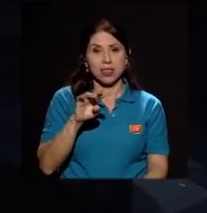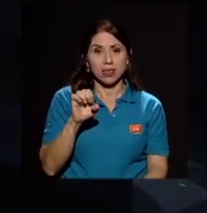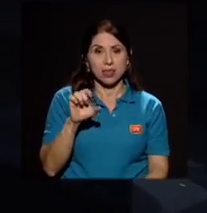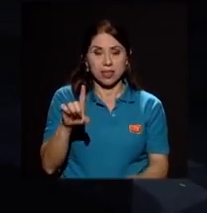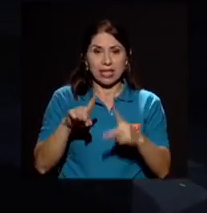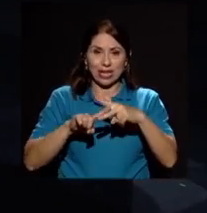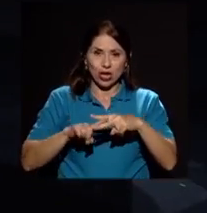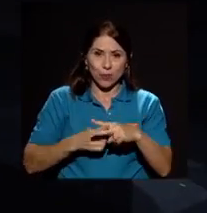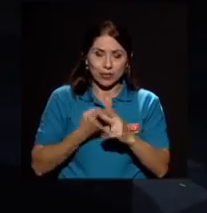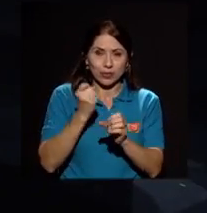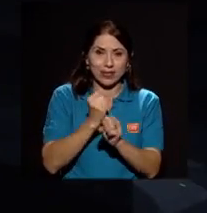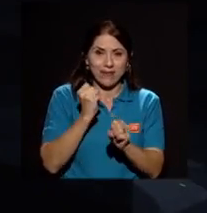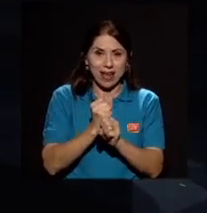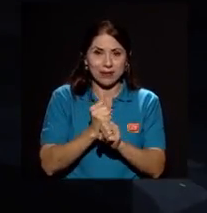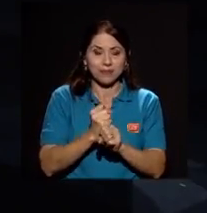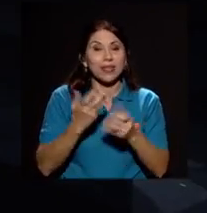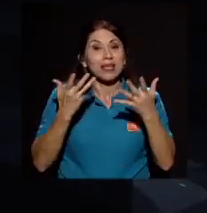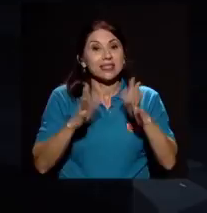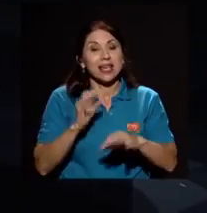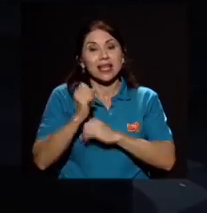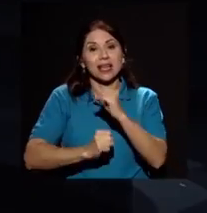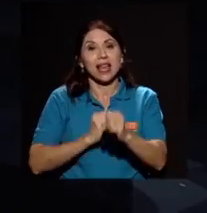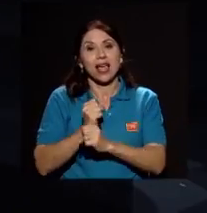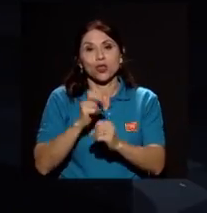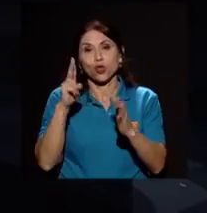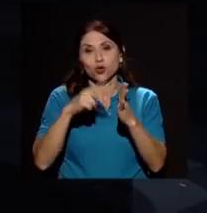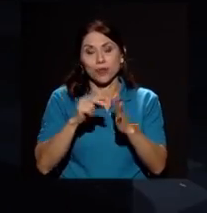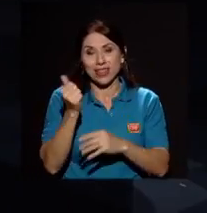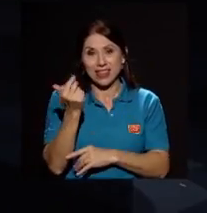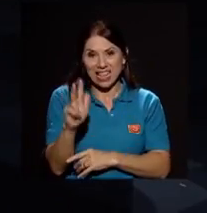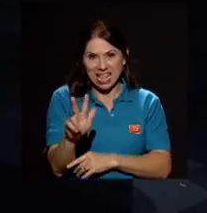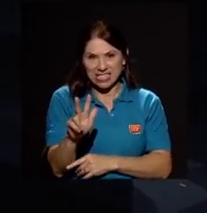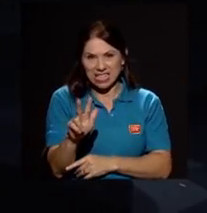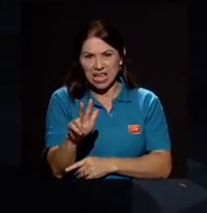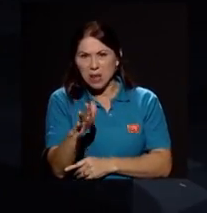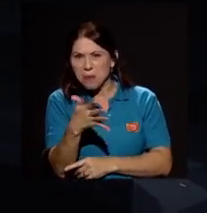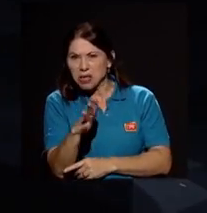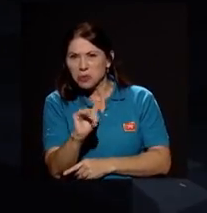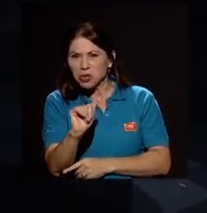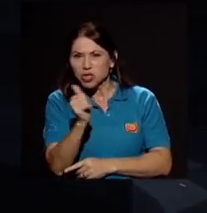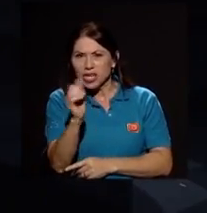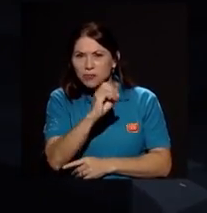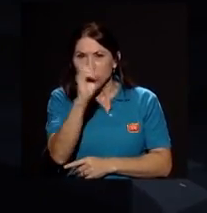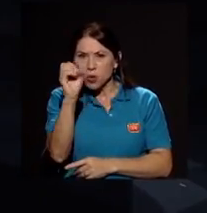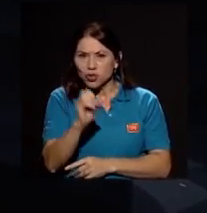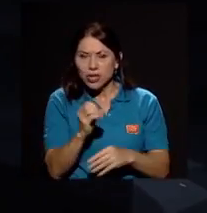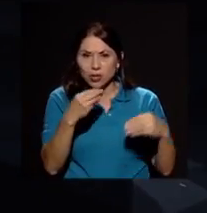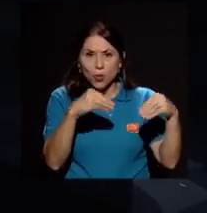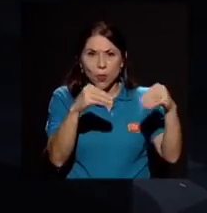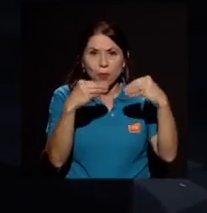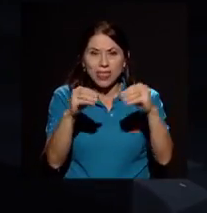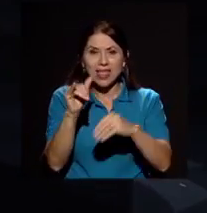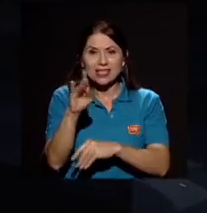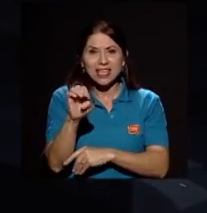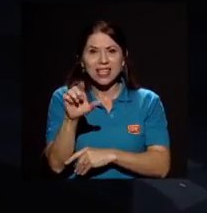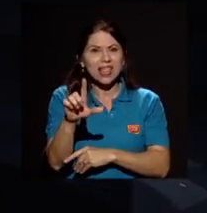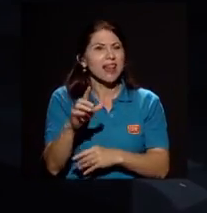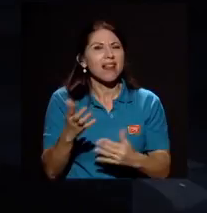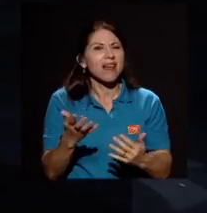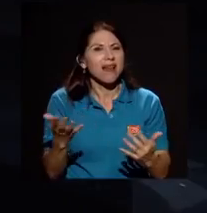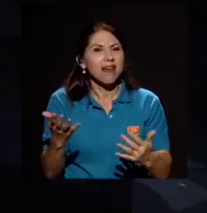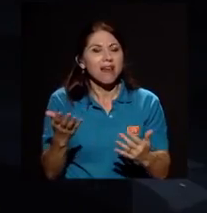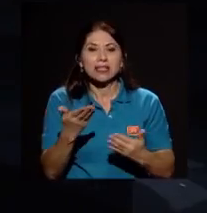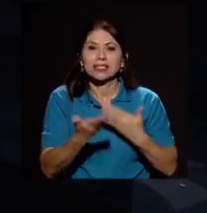trabajar y ya para el año 2013 como un 10 por ciento de las ventas de intel eran servicios compartidos es decir servicios